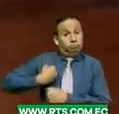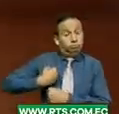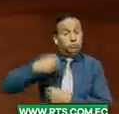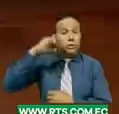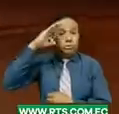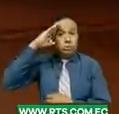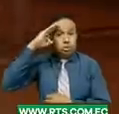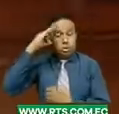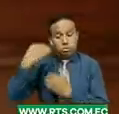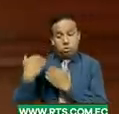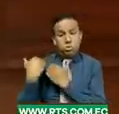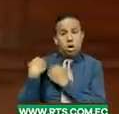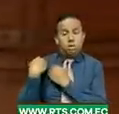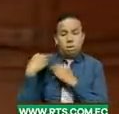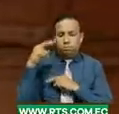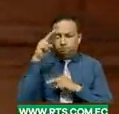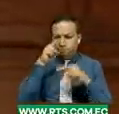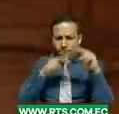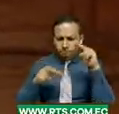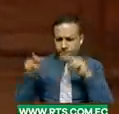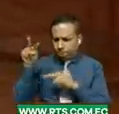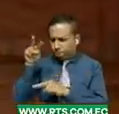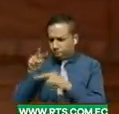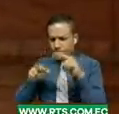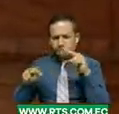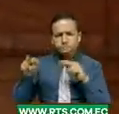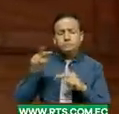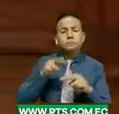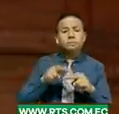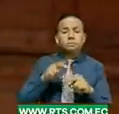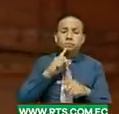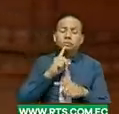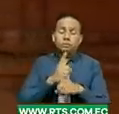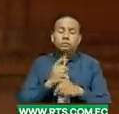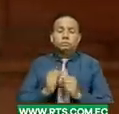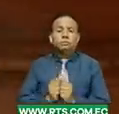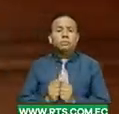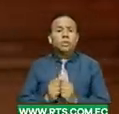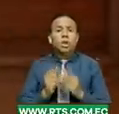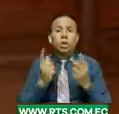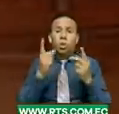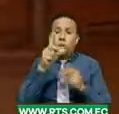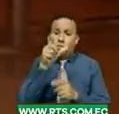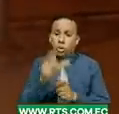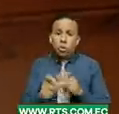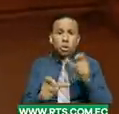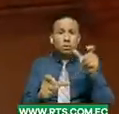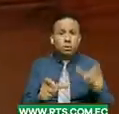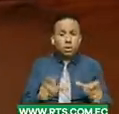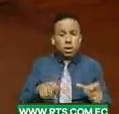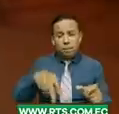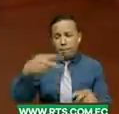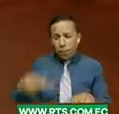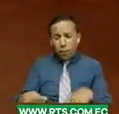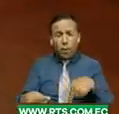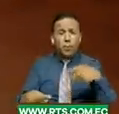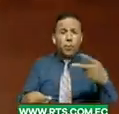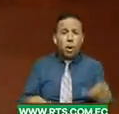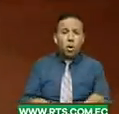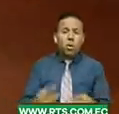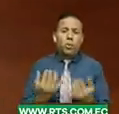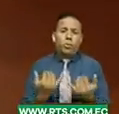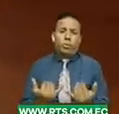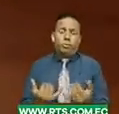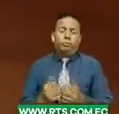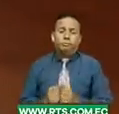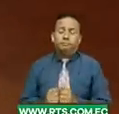que también ha ocurrido en los últimos días con esto del estado de excepción. Dos personas heridas se registraron el día de hoy en